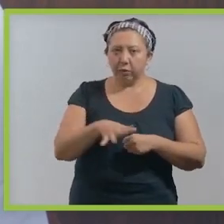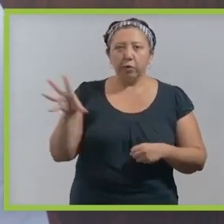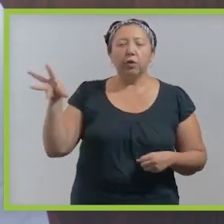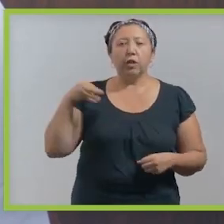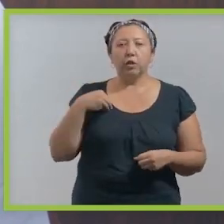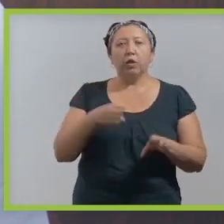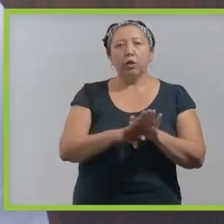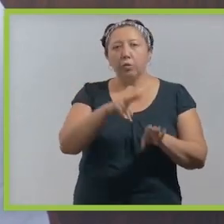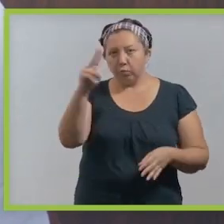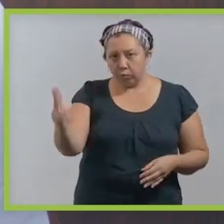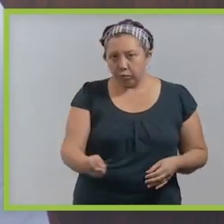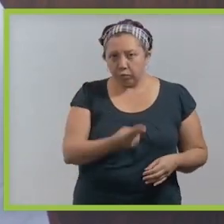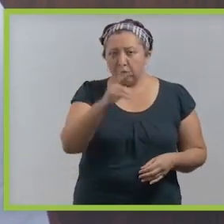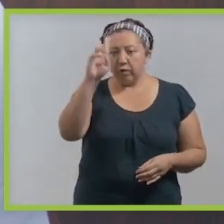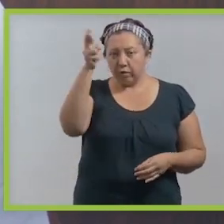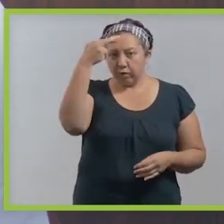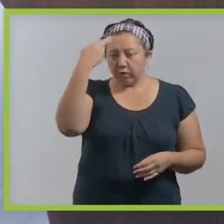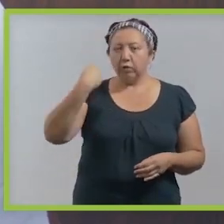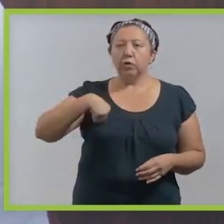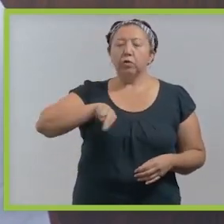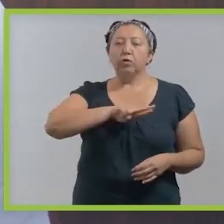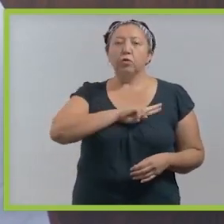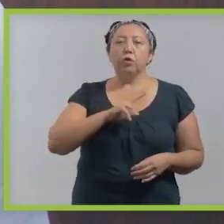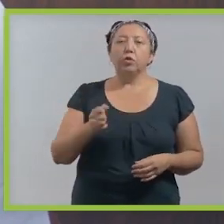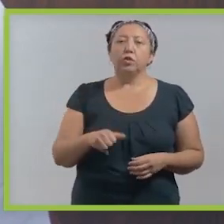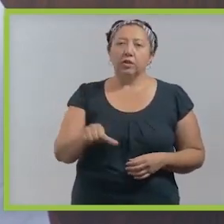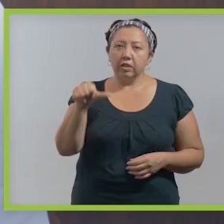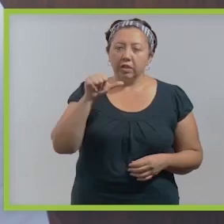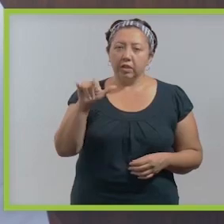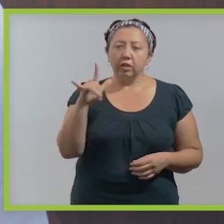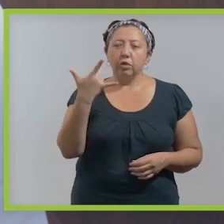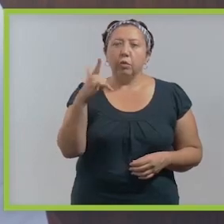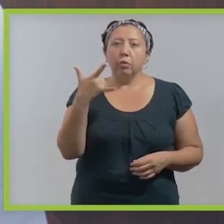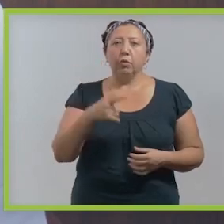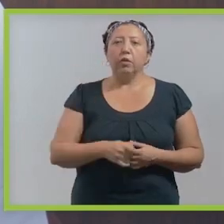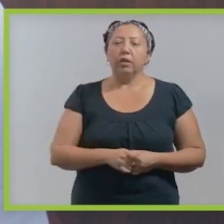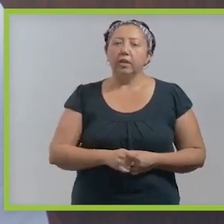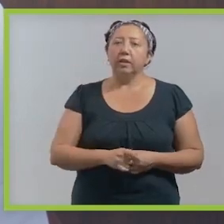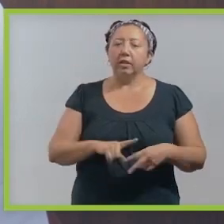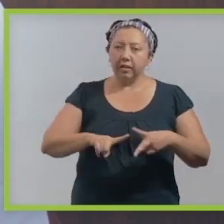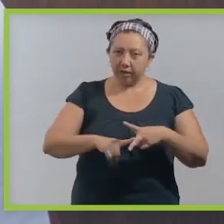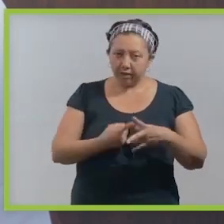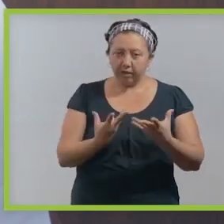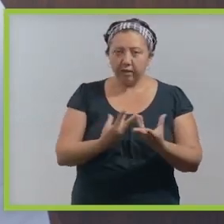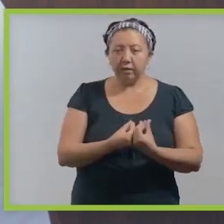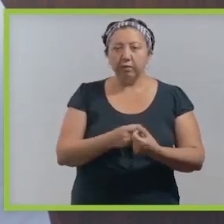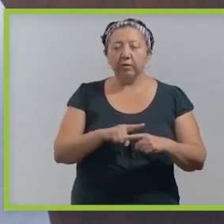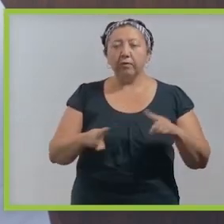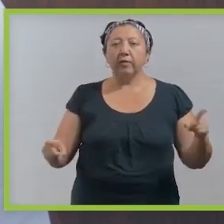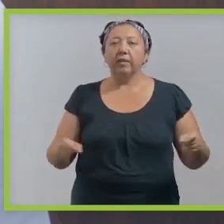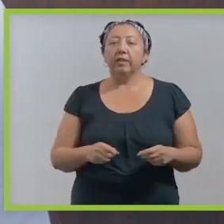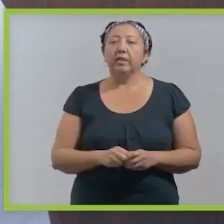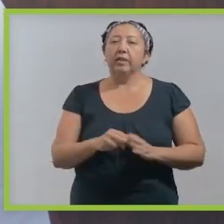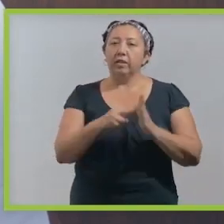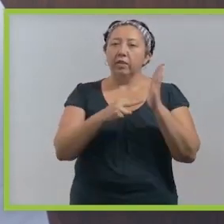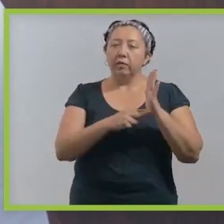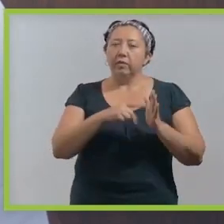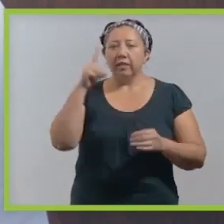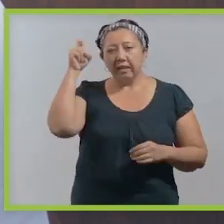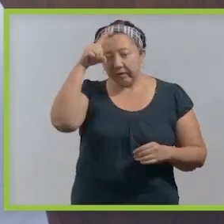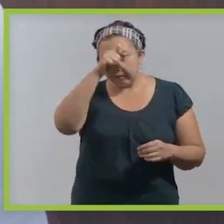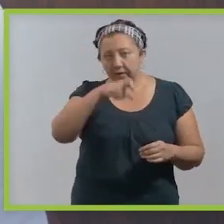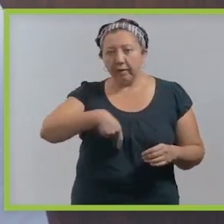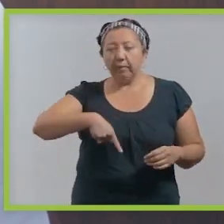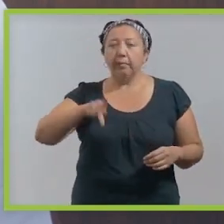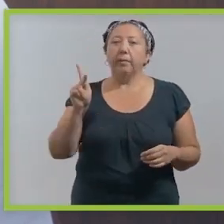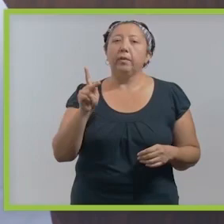contagio. Como ustedes recordarán, nosotros el 16 de julio entraron en vigor una serie de medidas que son muy